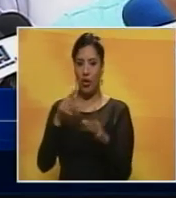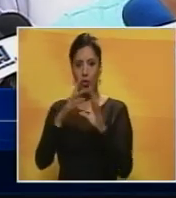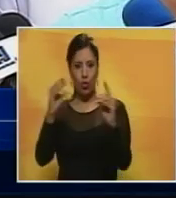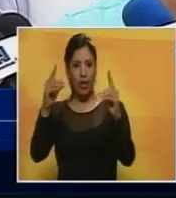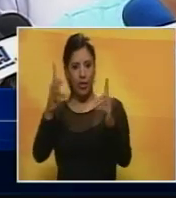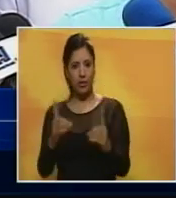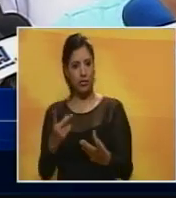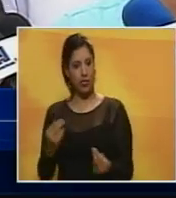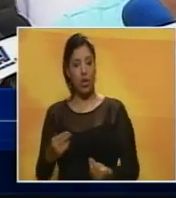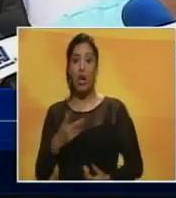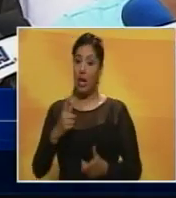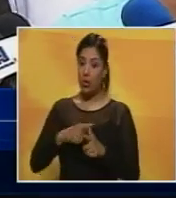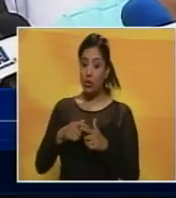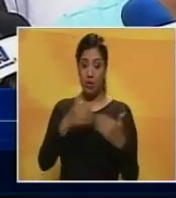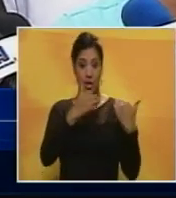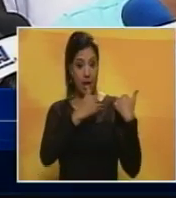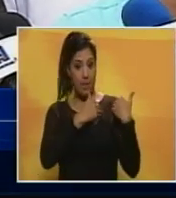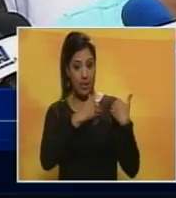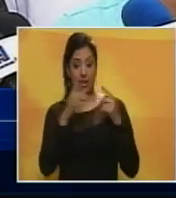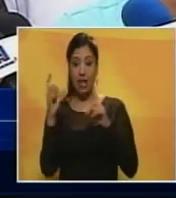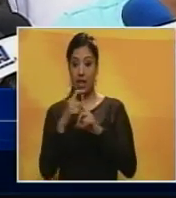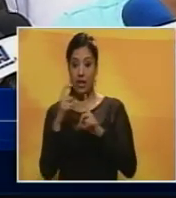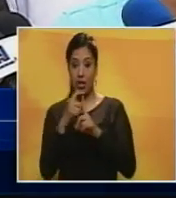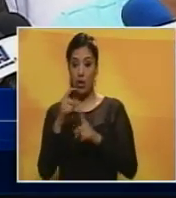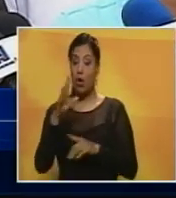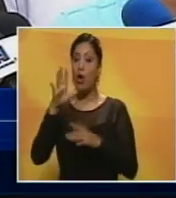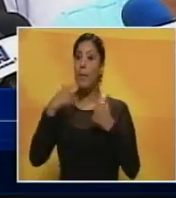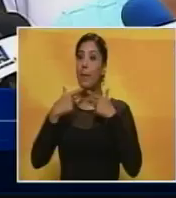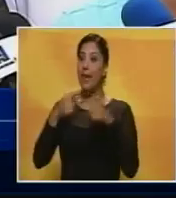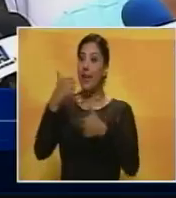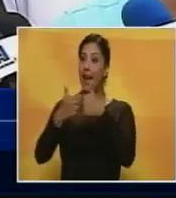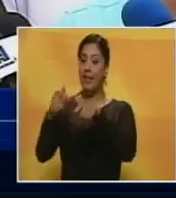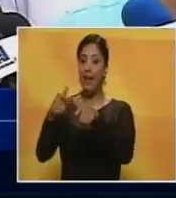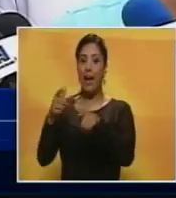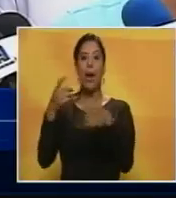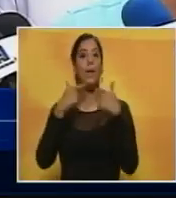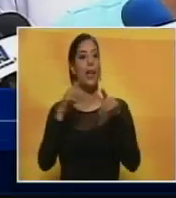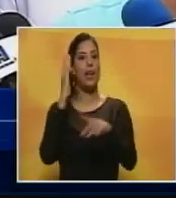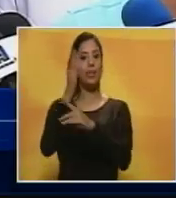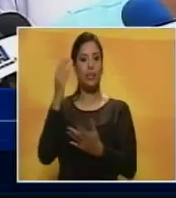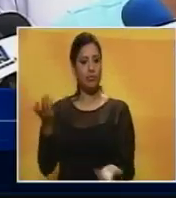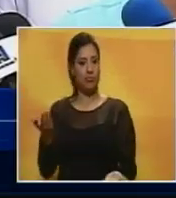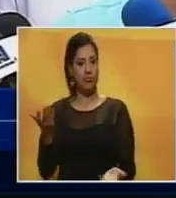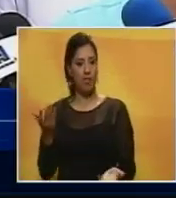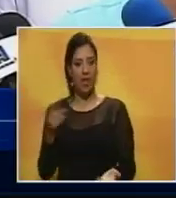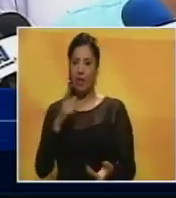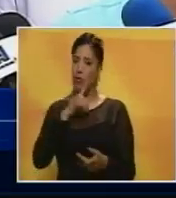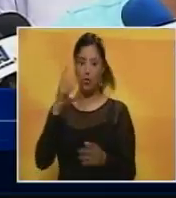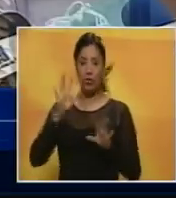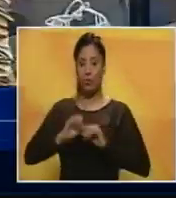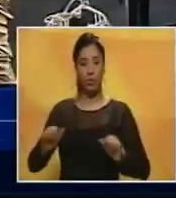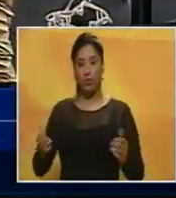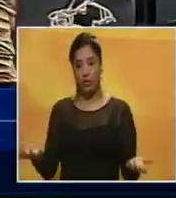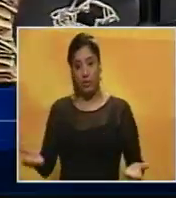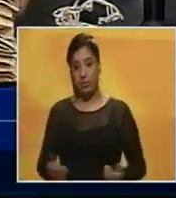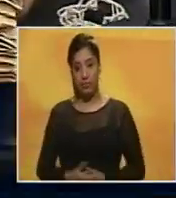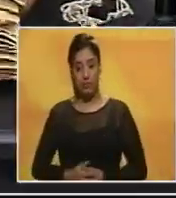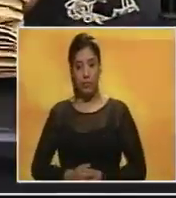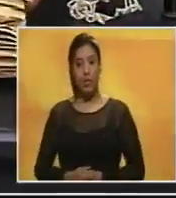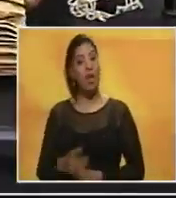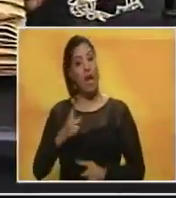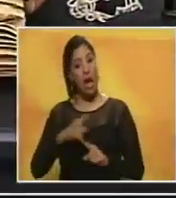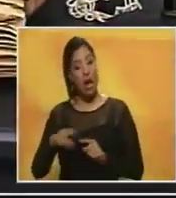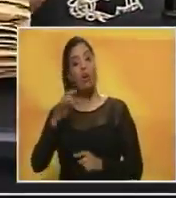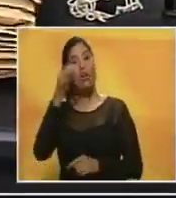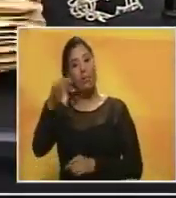las decisiones. Entonces el representante de AD, donde perdió el candidato AD, veto, y no hay pronunciamiento, no puede ser. Ramos Ayub también